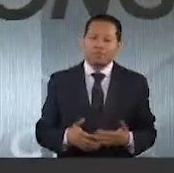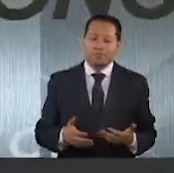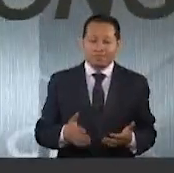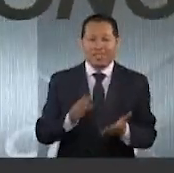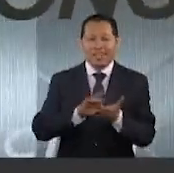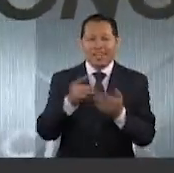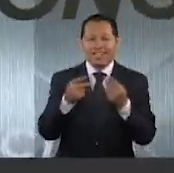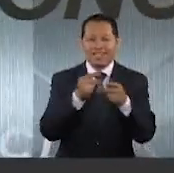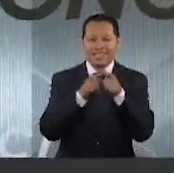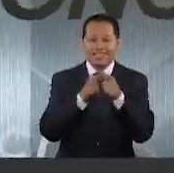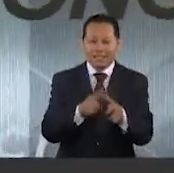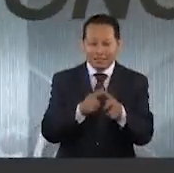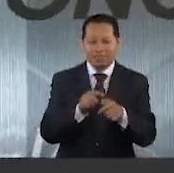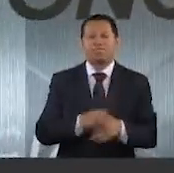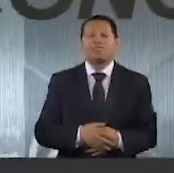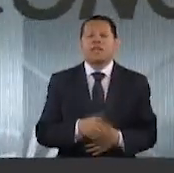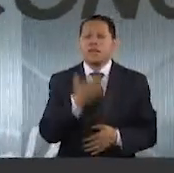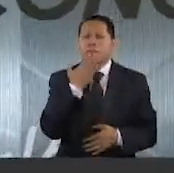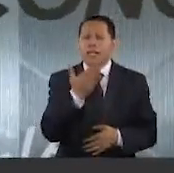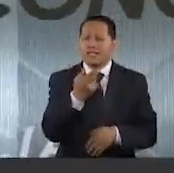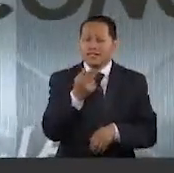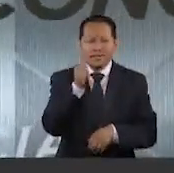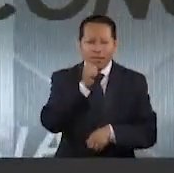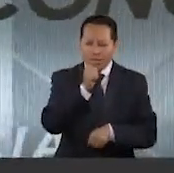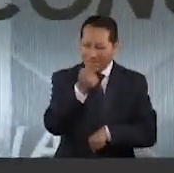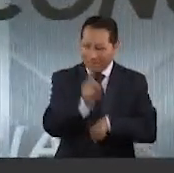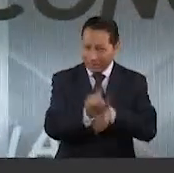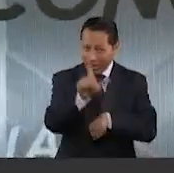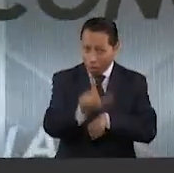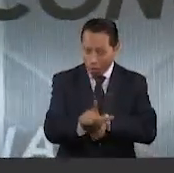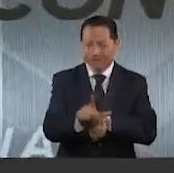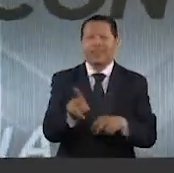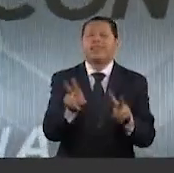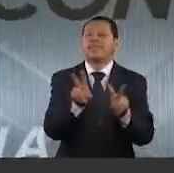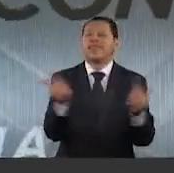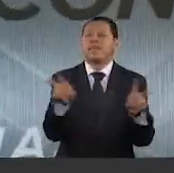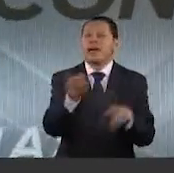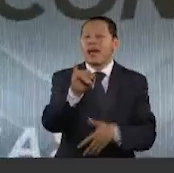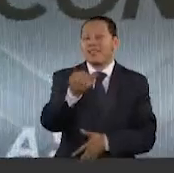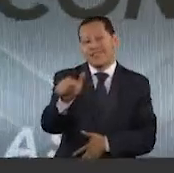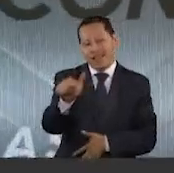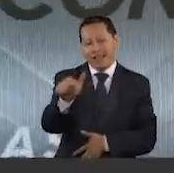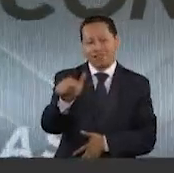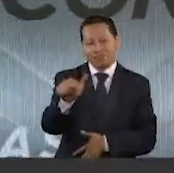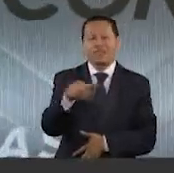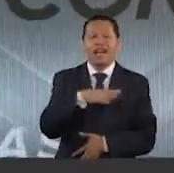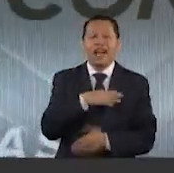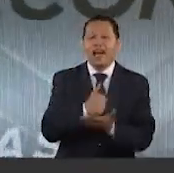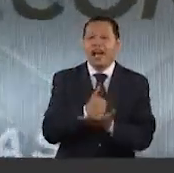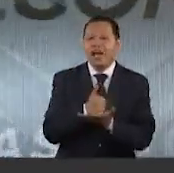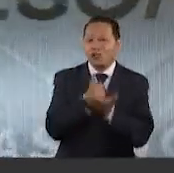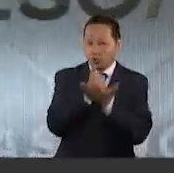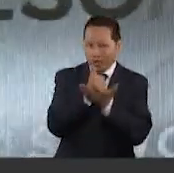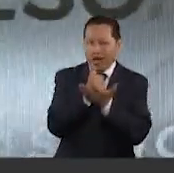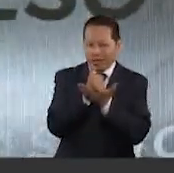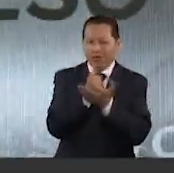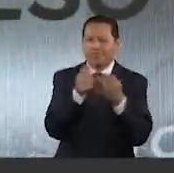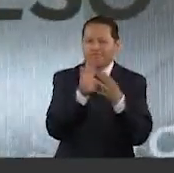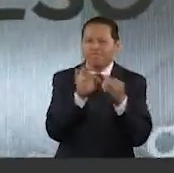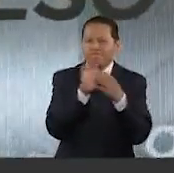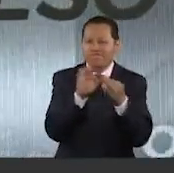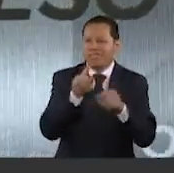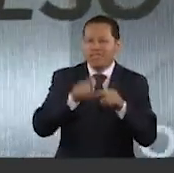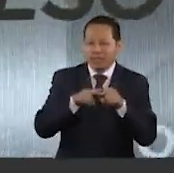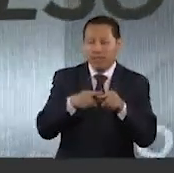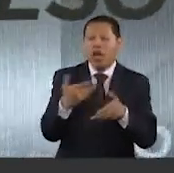Gracias por quedarse con nosotros. Y mire, como cada lunes tenemos nuestra sección de inteligencia artificial con nuestra asistente legislativa. Esta vez